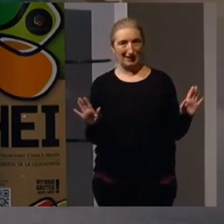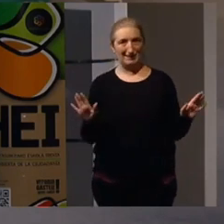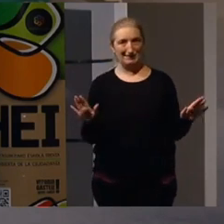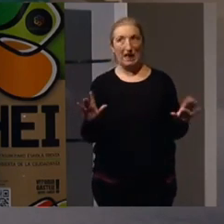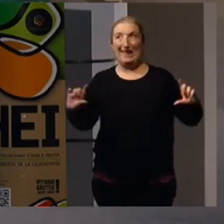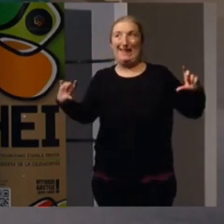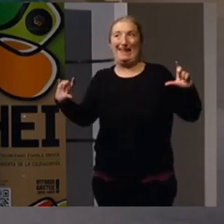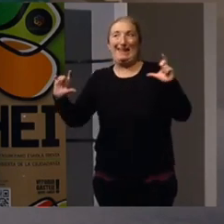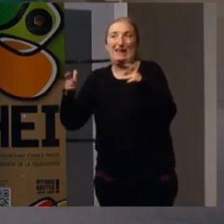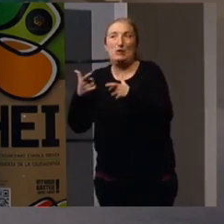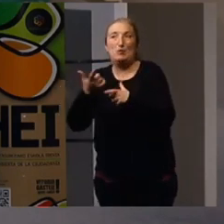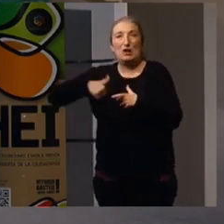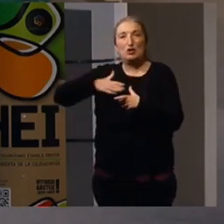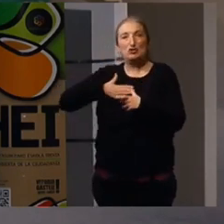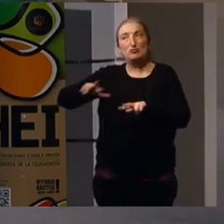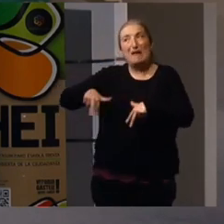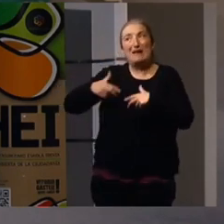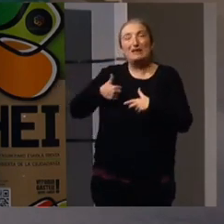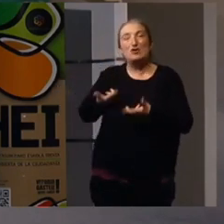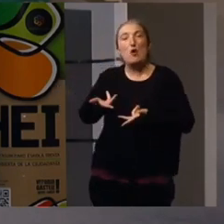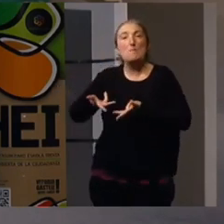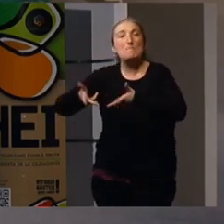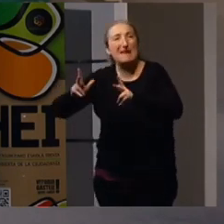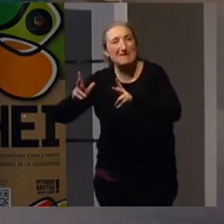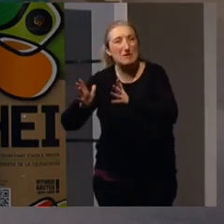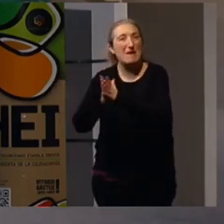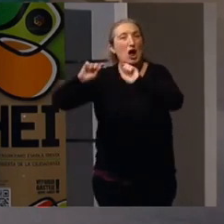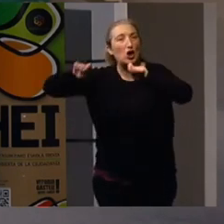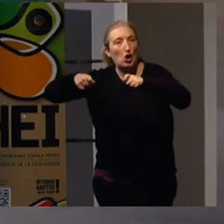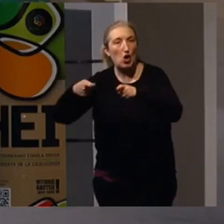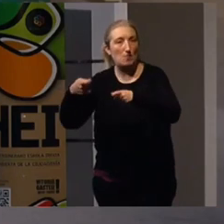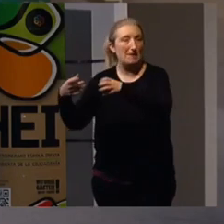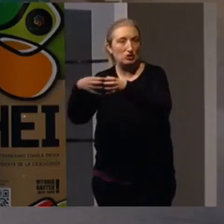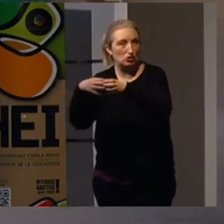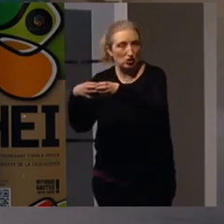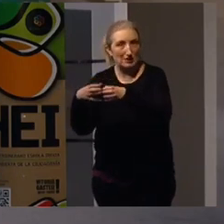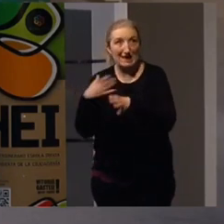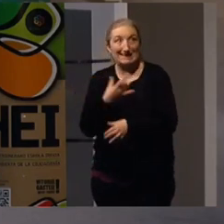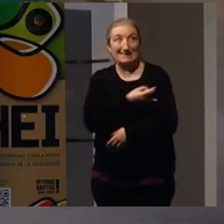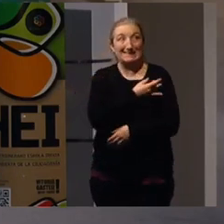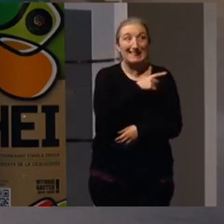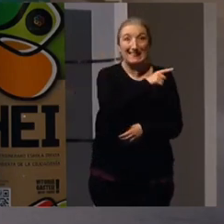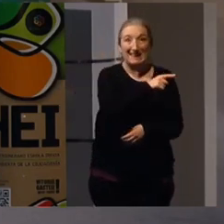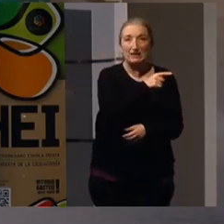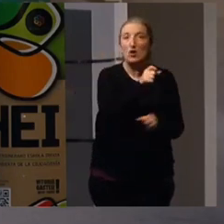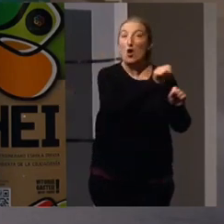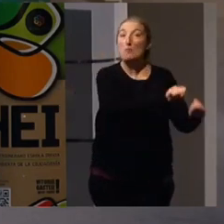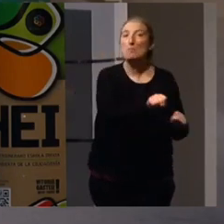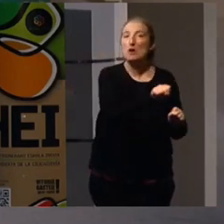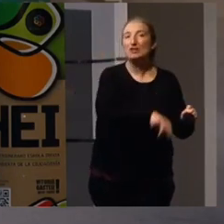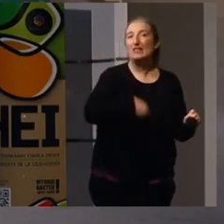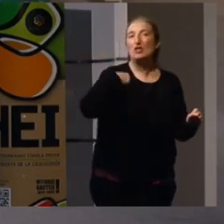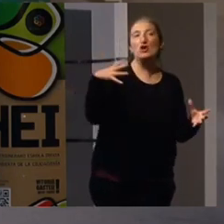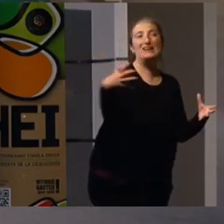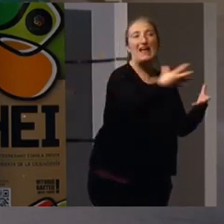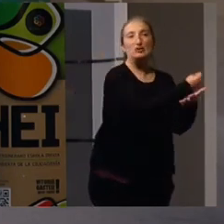no se reúne con nosotros para pedirnos permiso o para modificar los convenios colectivos, ¿no? El sindicato tiene una capacidad de hacer una protección general